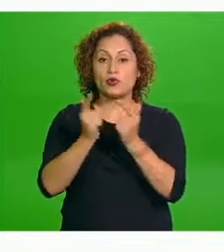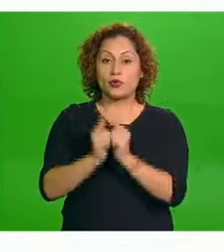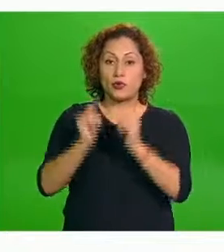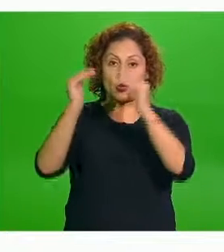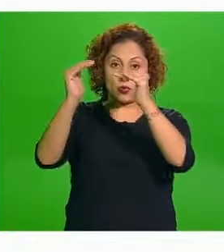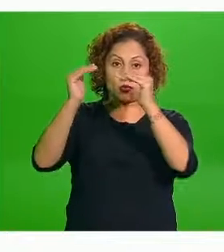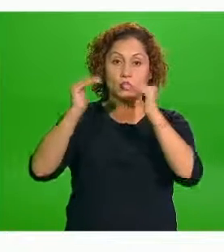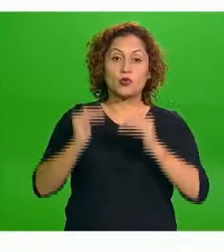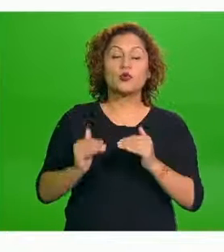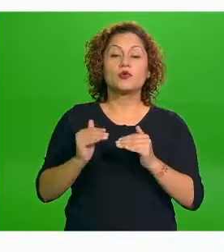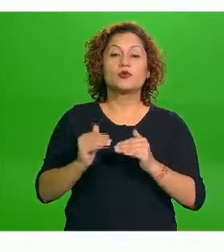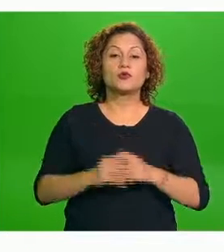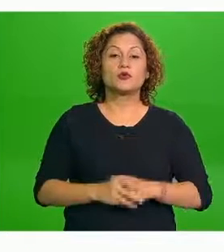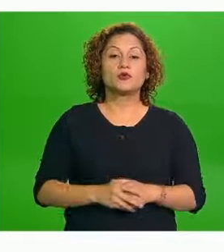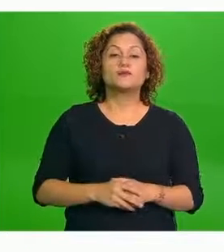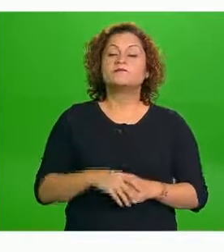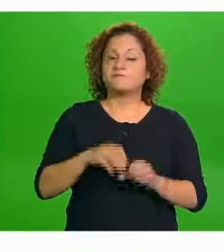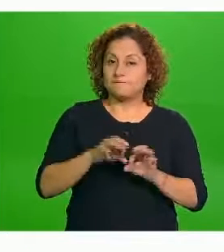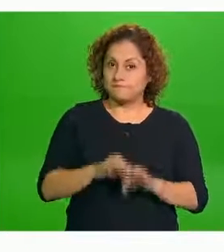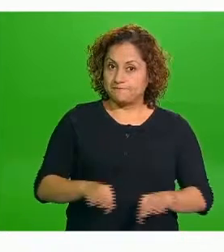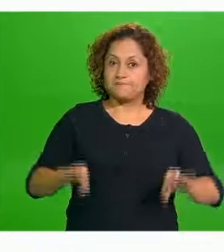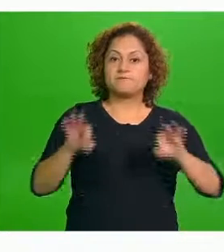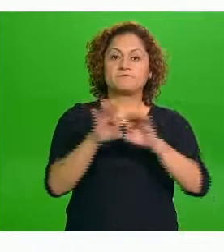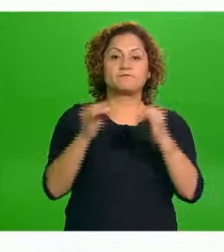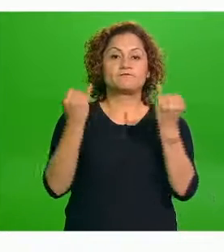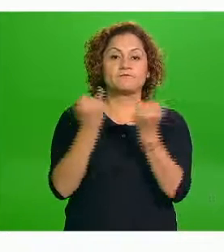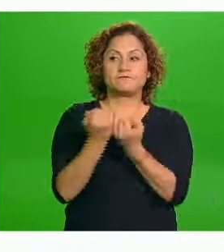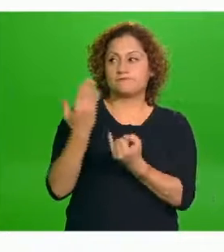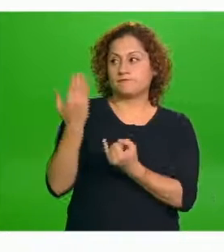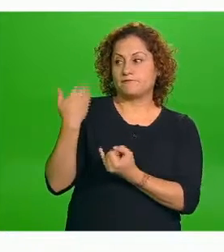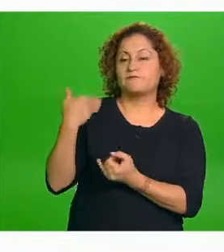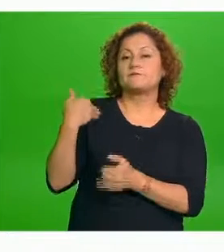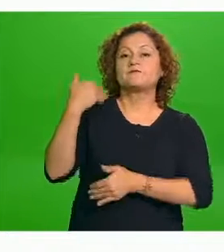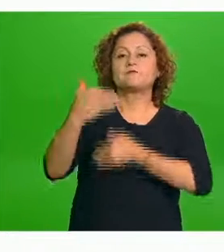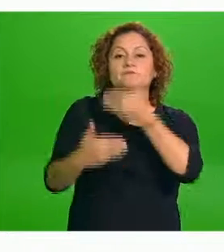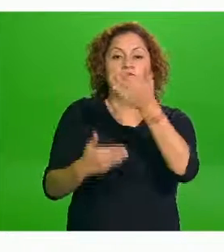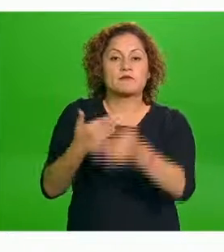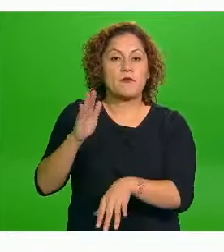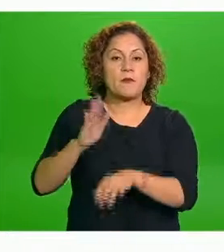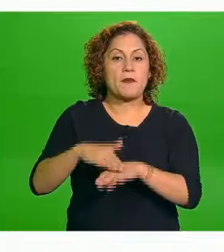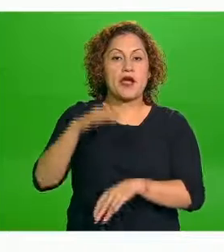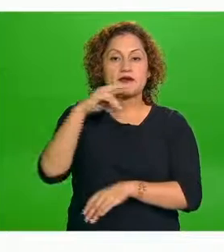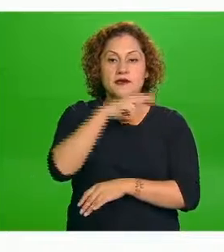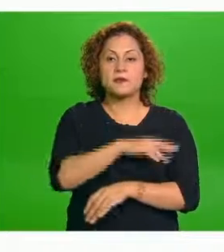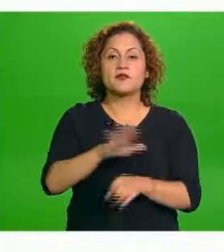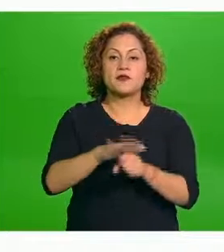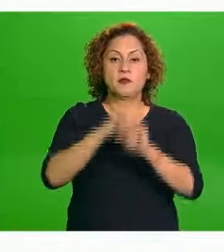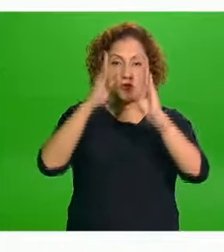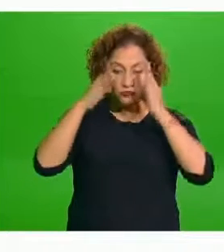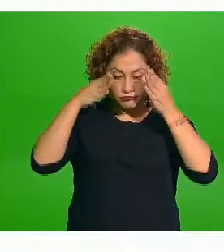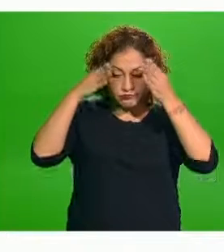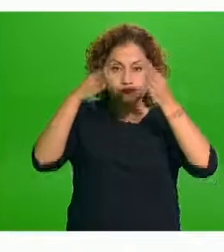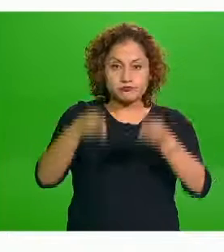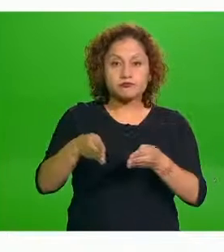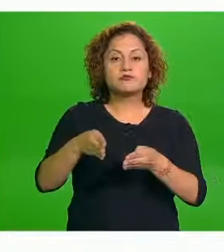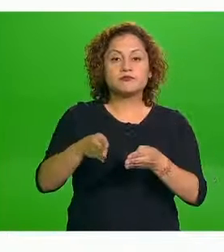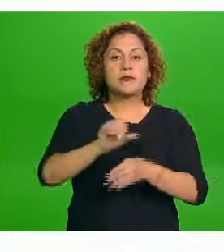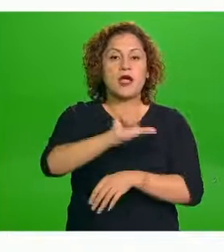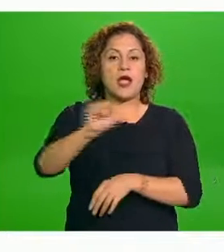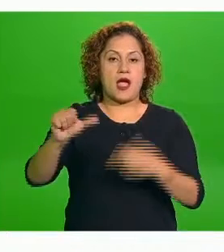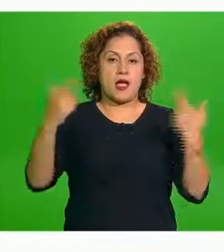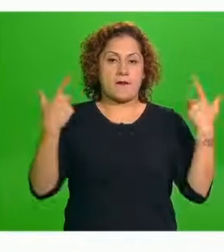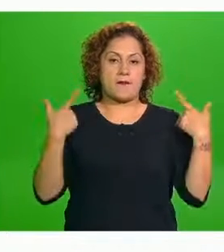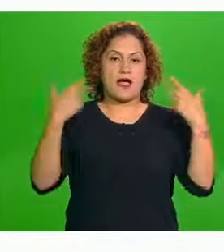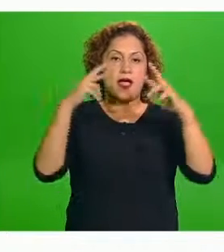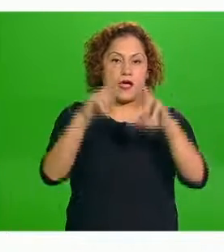un incremento en las últimas semanas, dado que se inició una estrategia focalizada para los mismos, es el personal educativo,